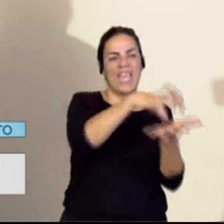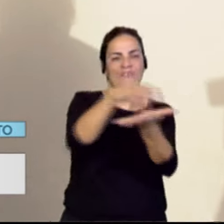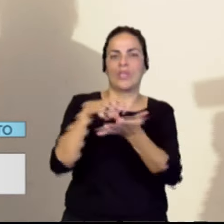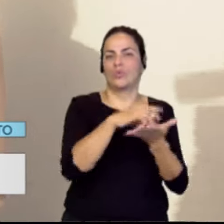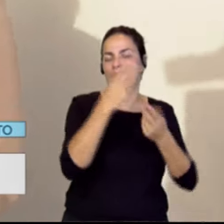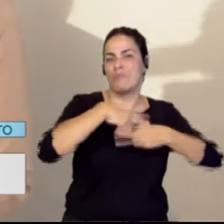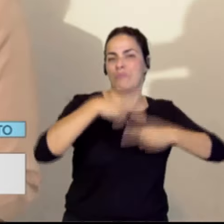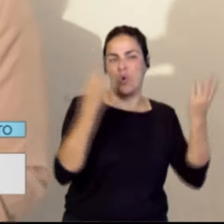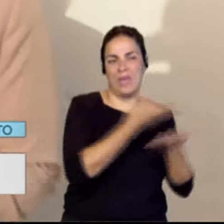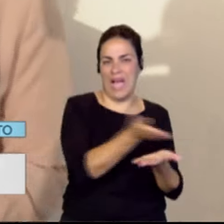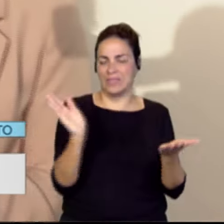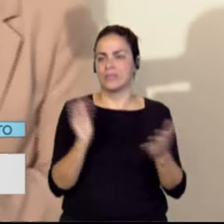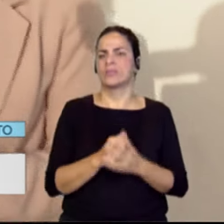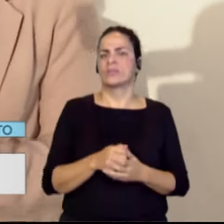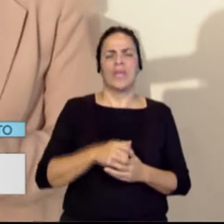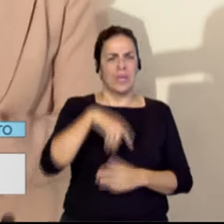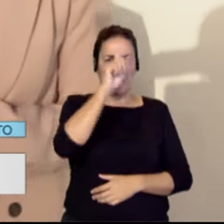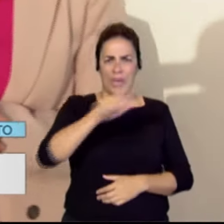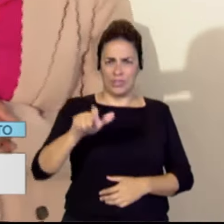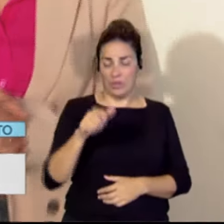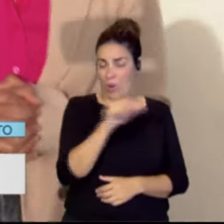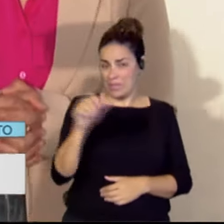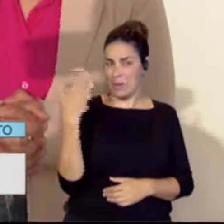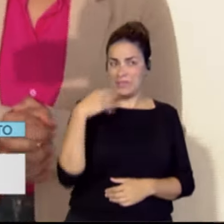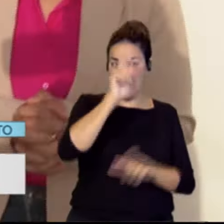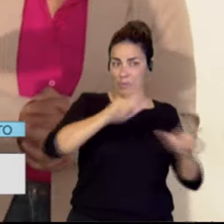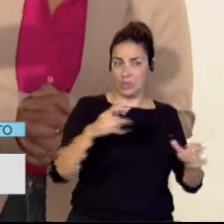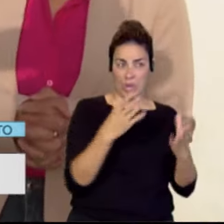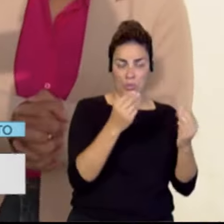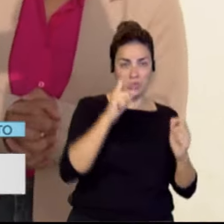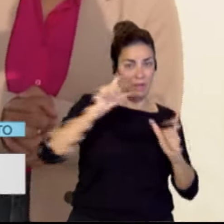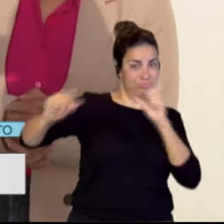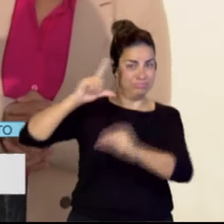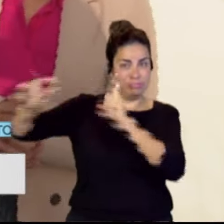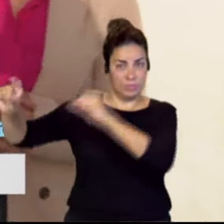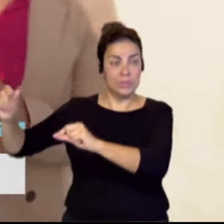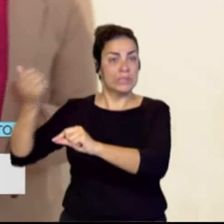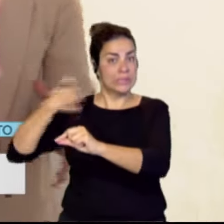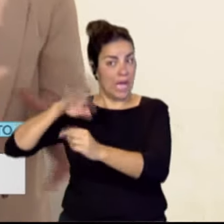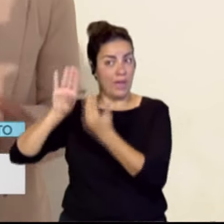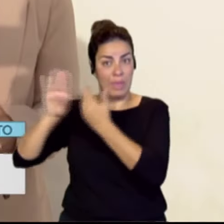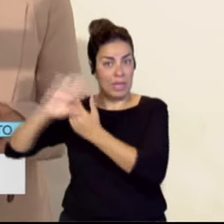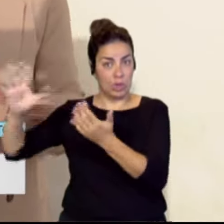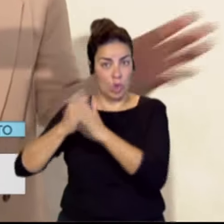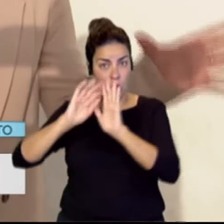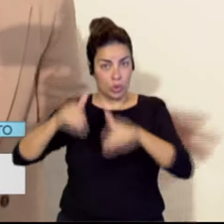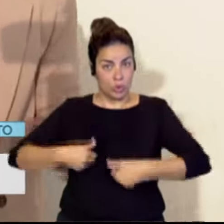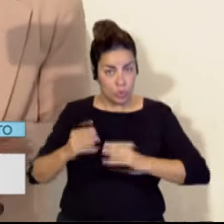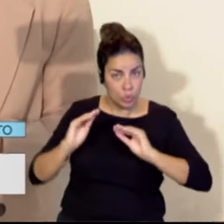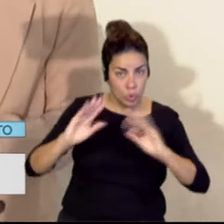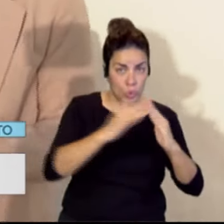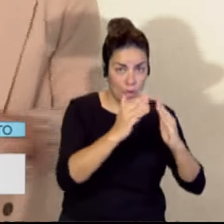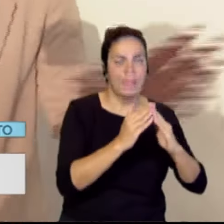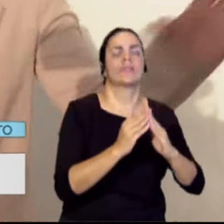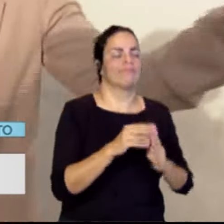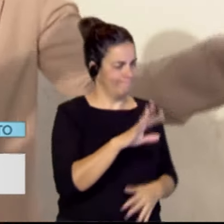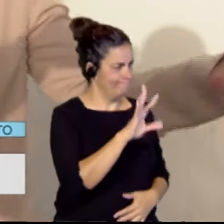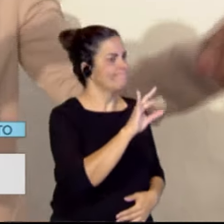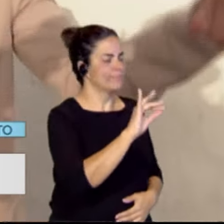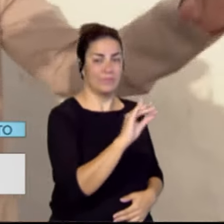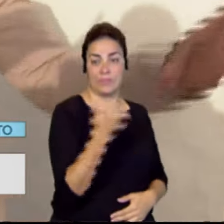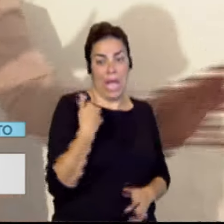fueron decenas no de evacuados esos días la semana pasada y han podido volver a sus casas todos esos vecinos sí efectivamente los últimos volver